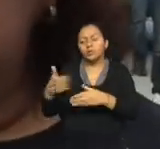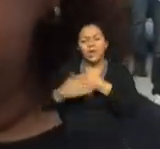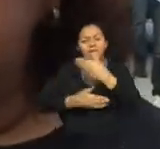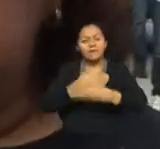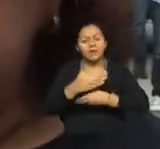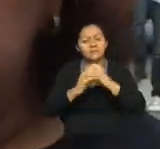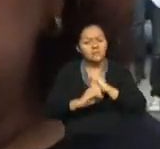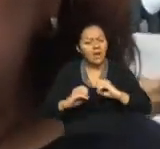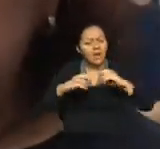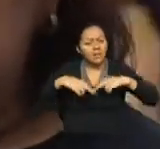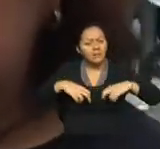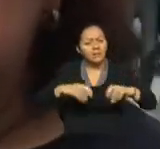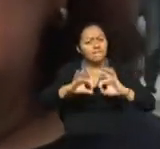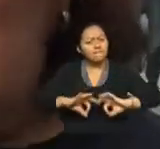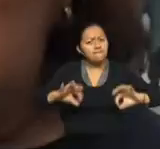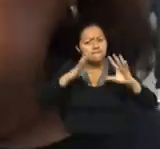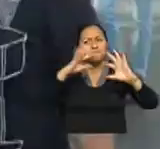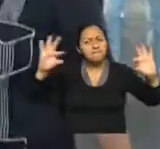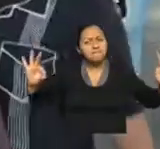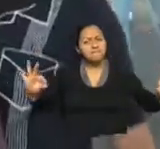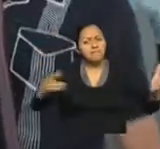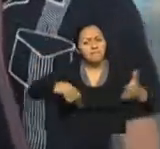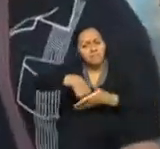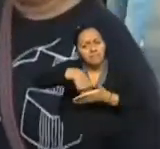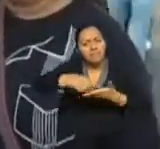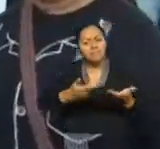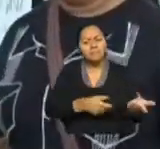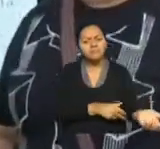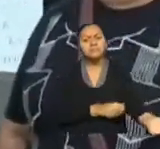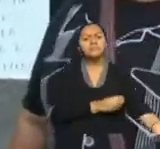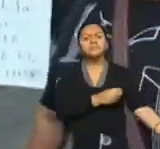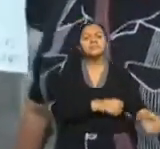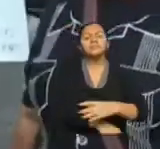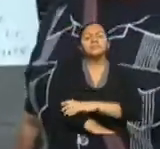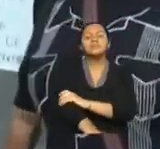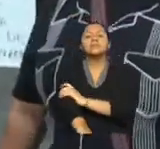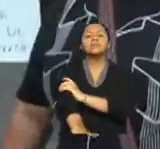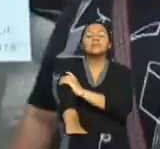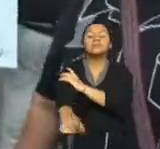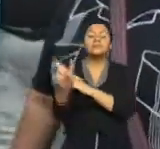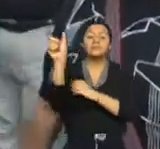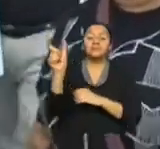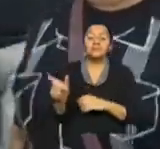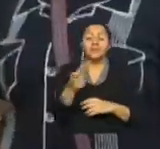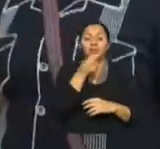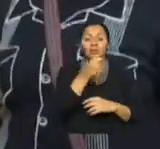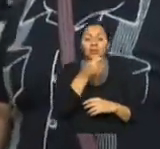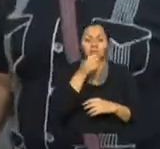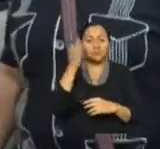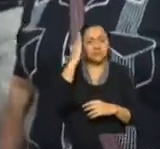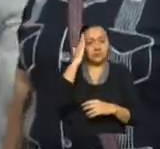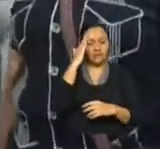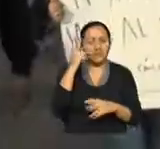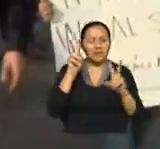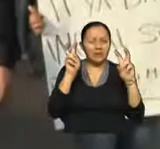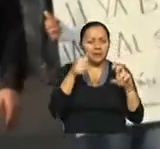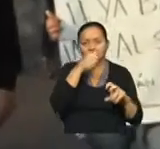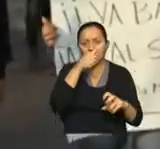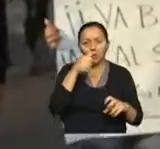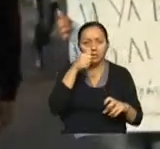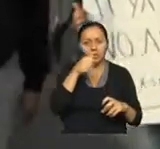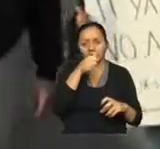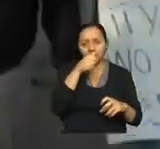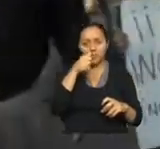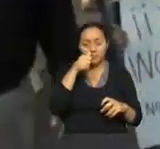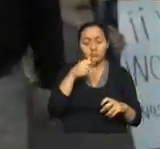avances compañero, de la investigación compañero. Estén trabados. Valdés, de 50 años y especialista en asuntos de narcotráfico, fue ejecutado con